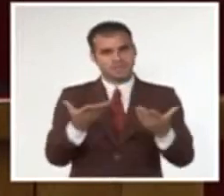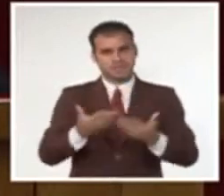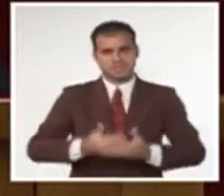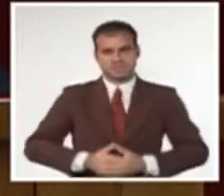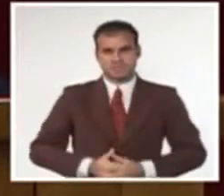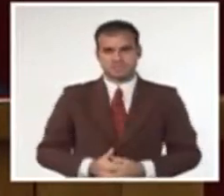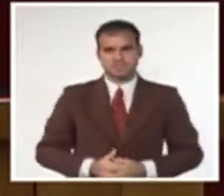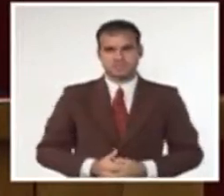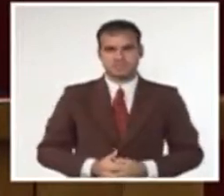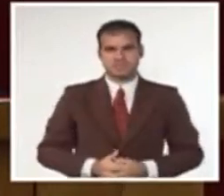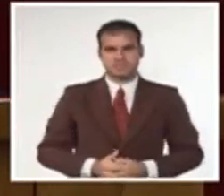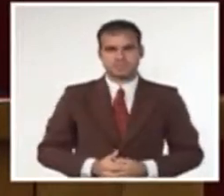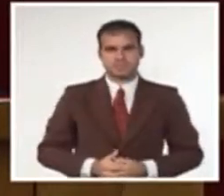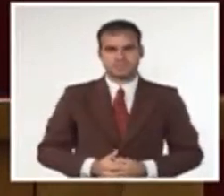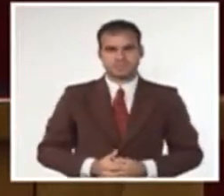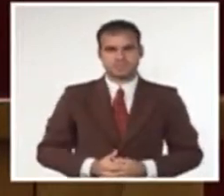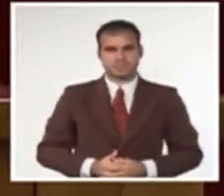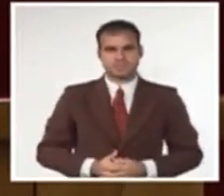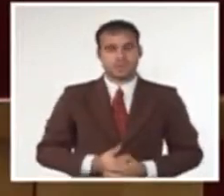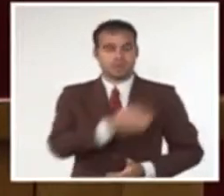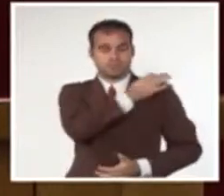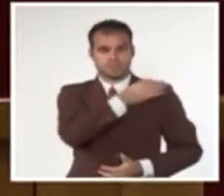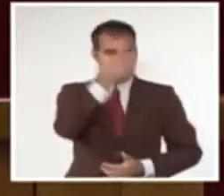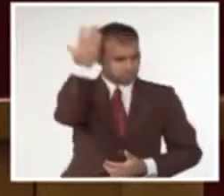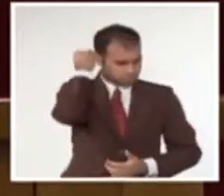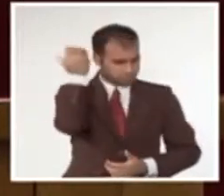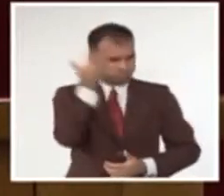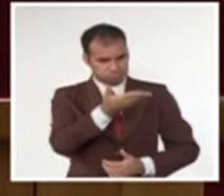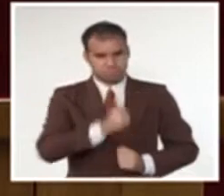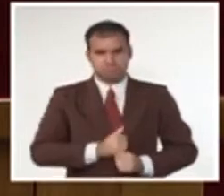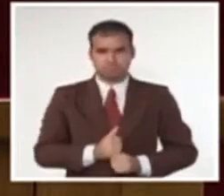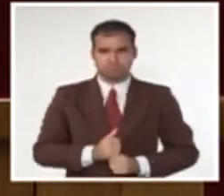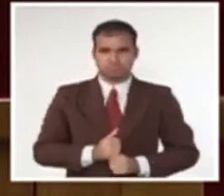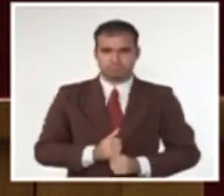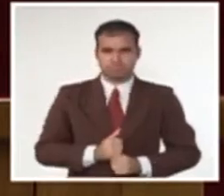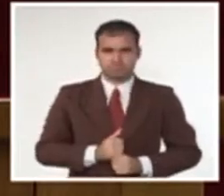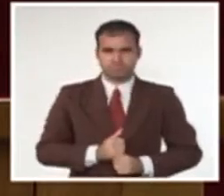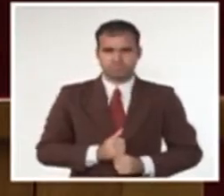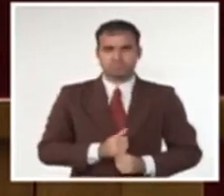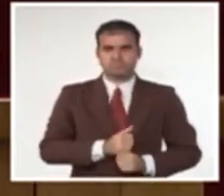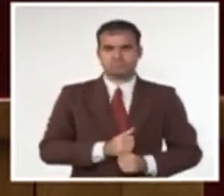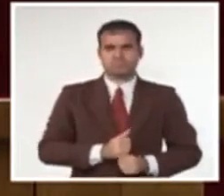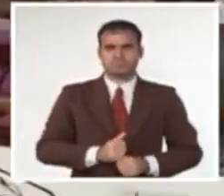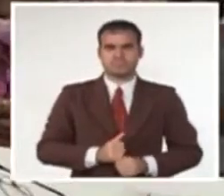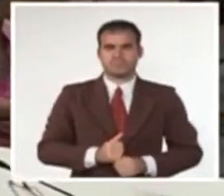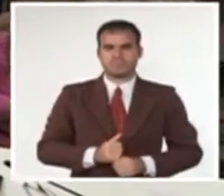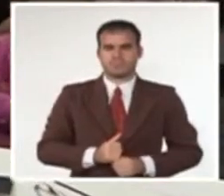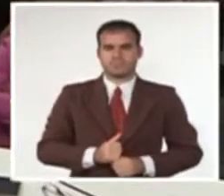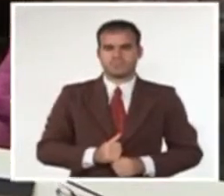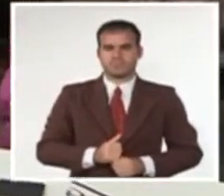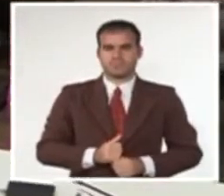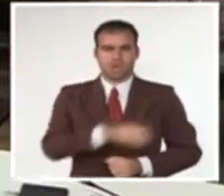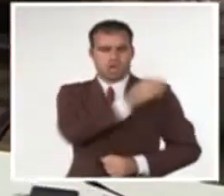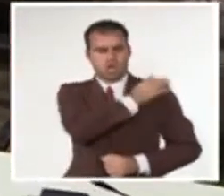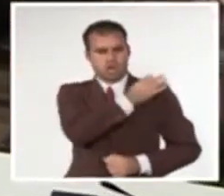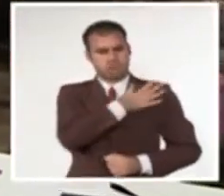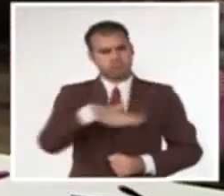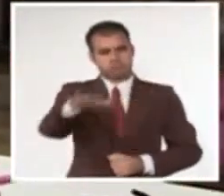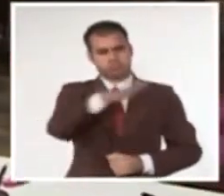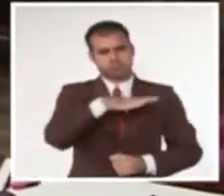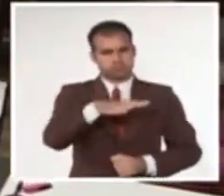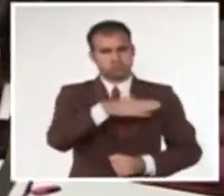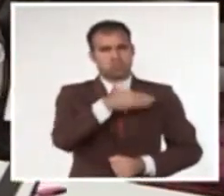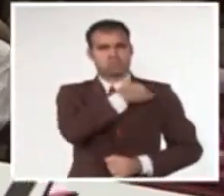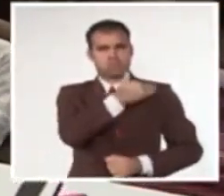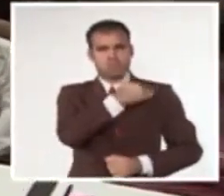Querido general de ejército Raúl Castro Ruz, líder de la Revolución Cubana, comandantes de la Revolución y el ejército rebelde